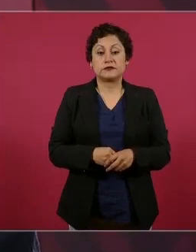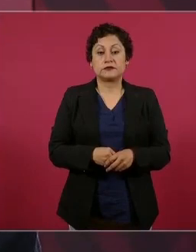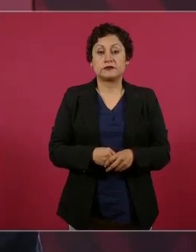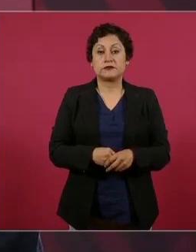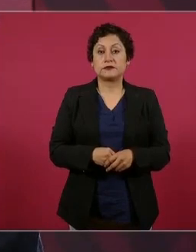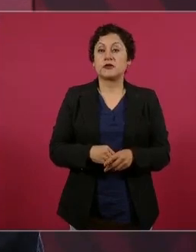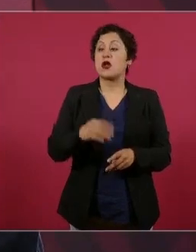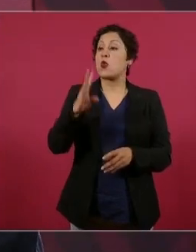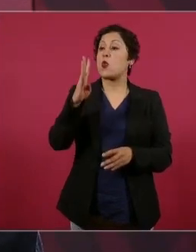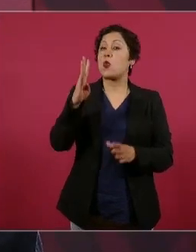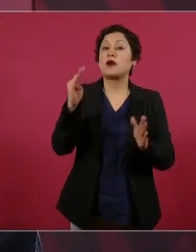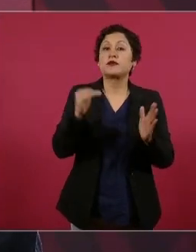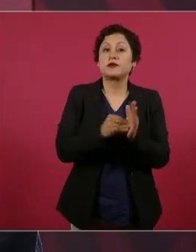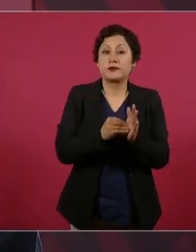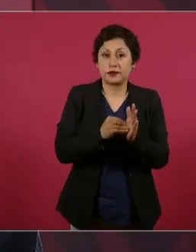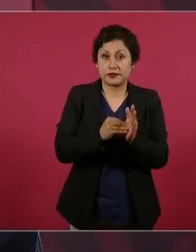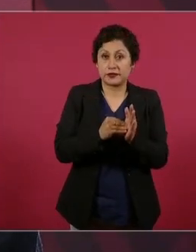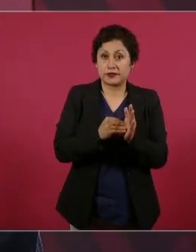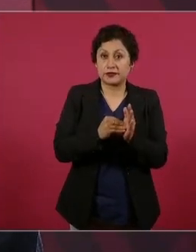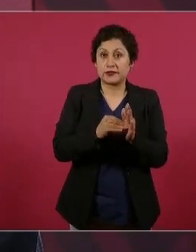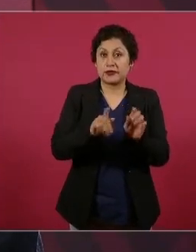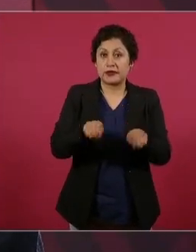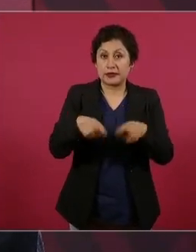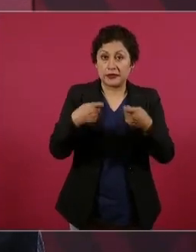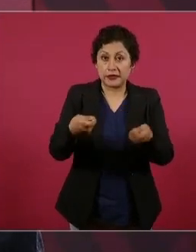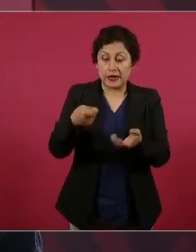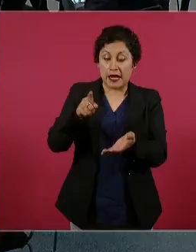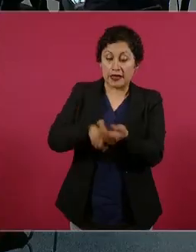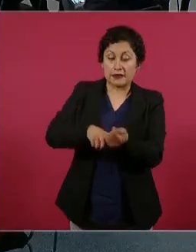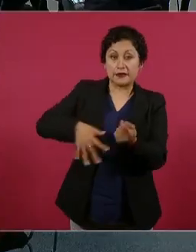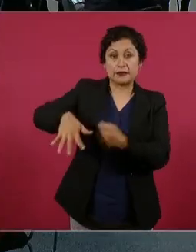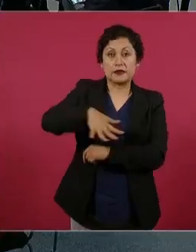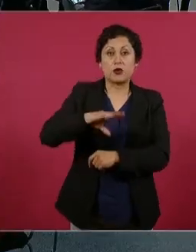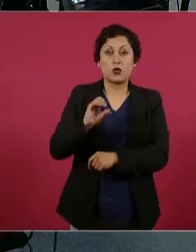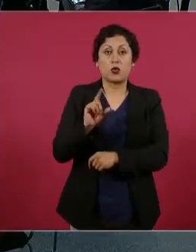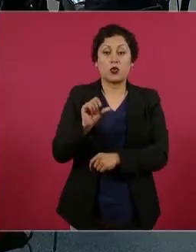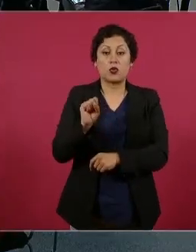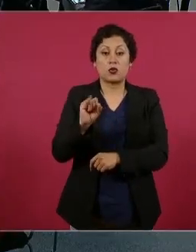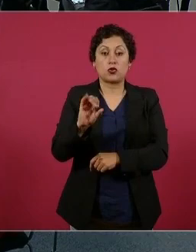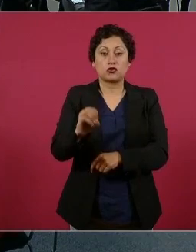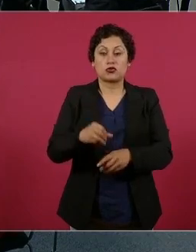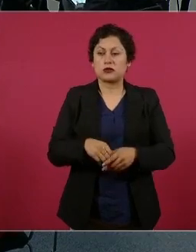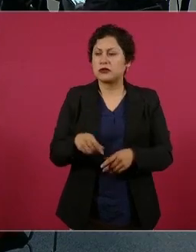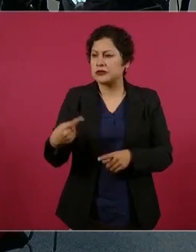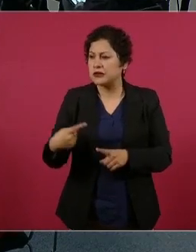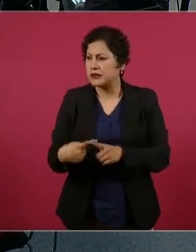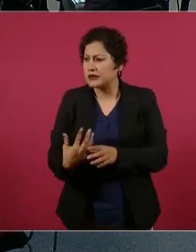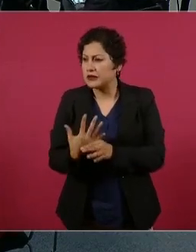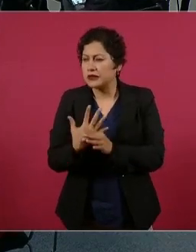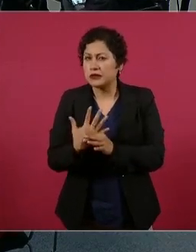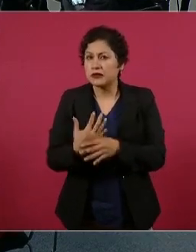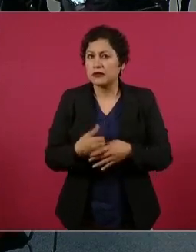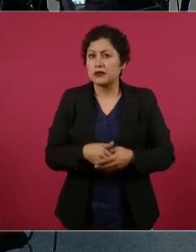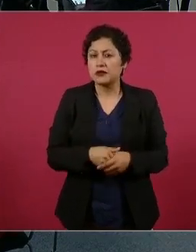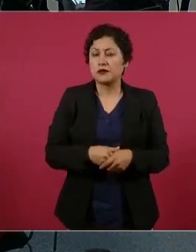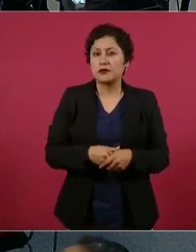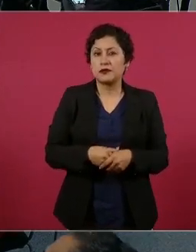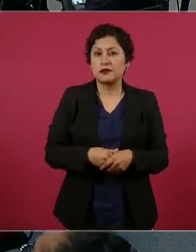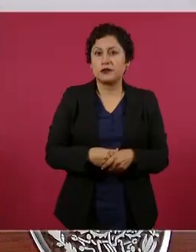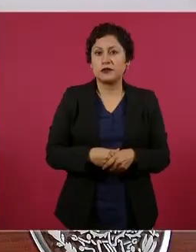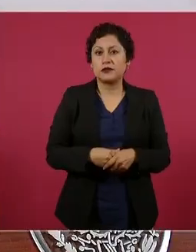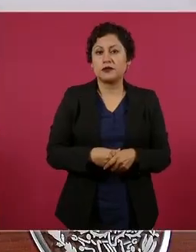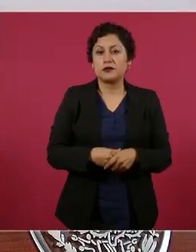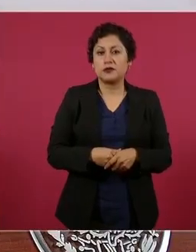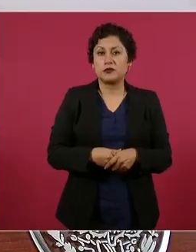Cuatro mil escritura de la Colosio. ¿Quién te dice? El gobierno del estado.